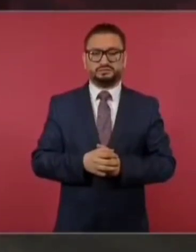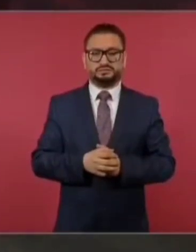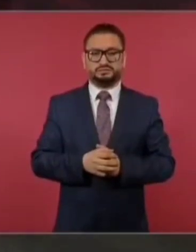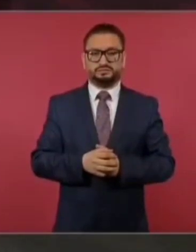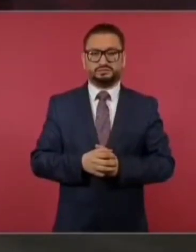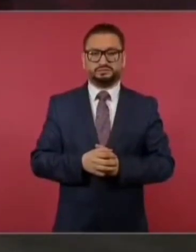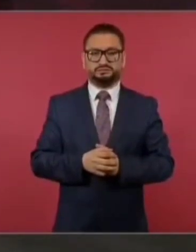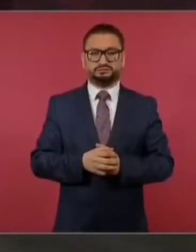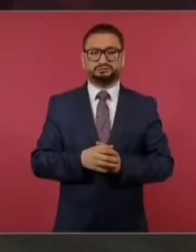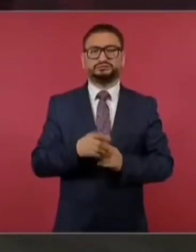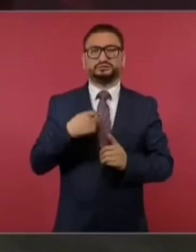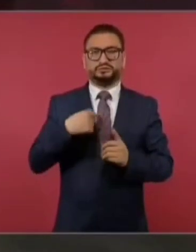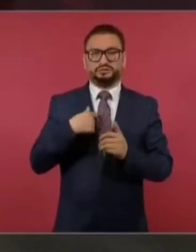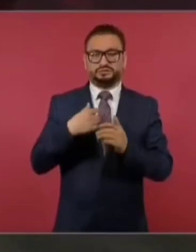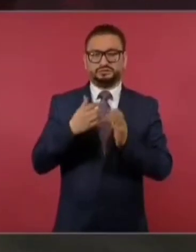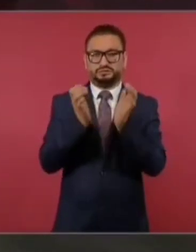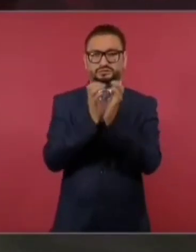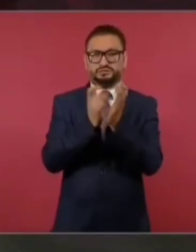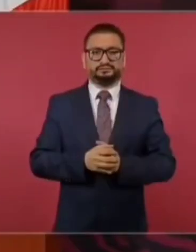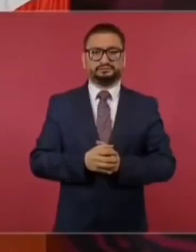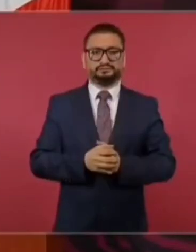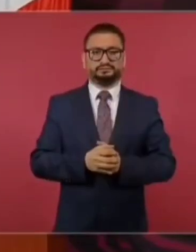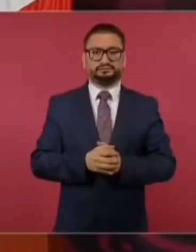1977 a 1982, y pagué al ISSSTE.